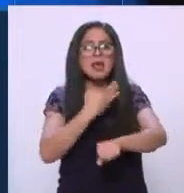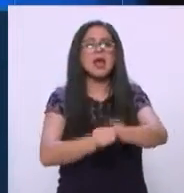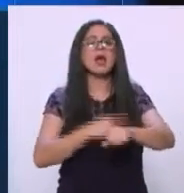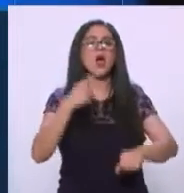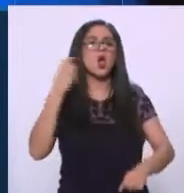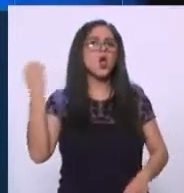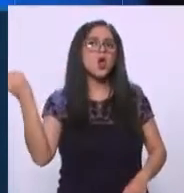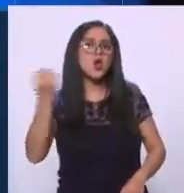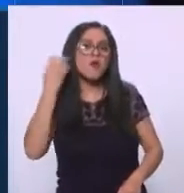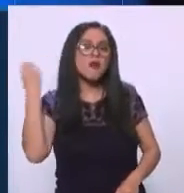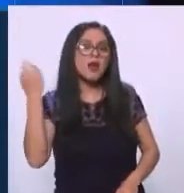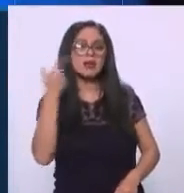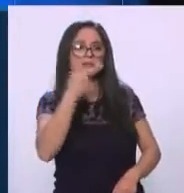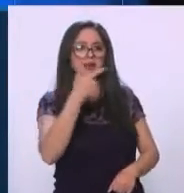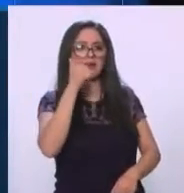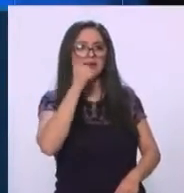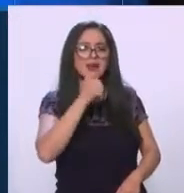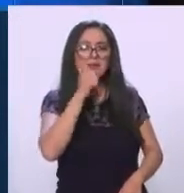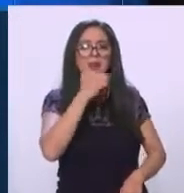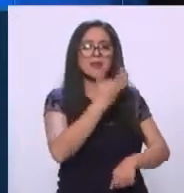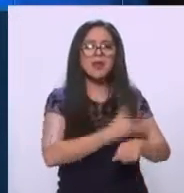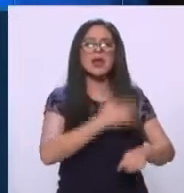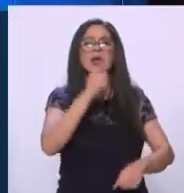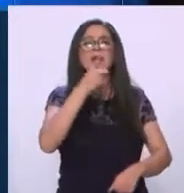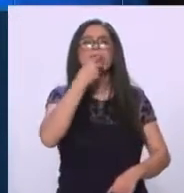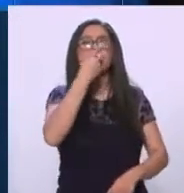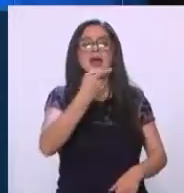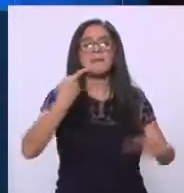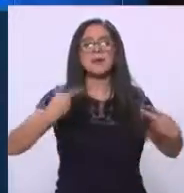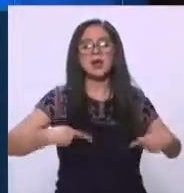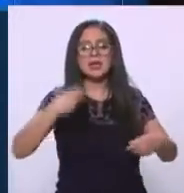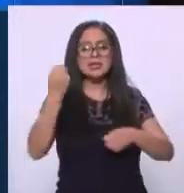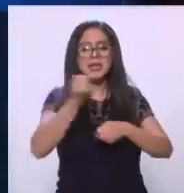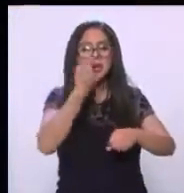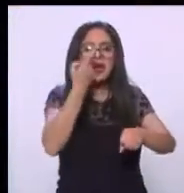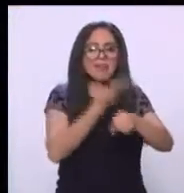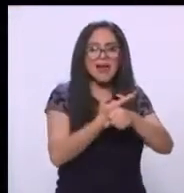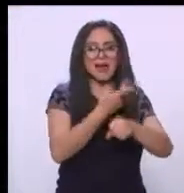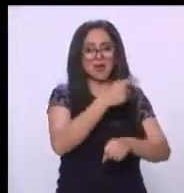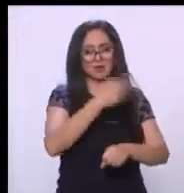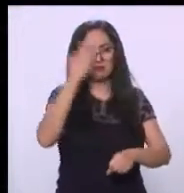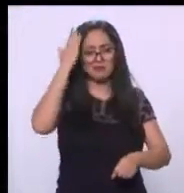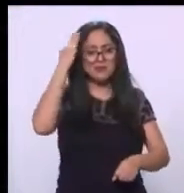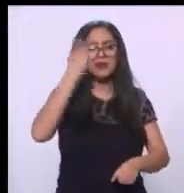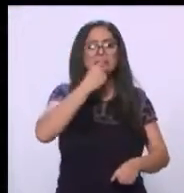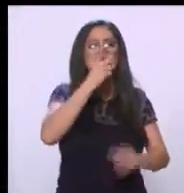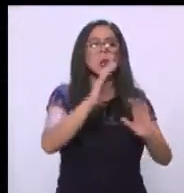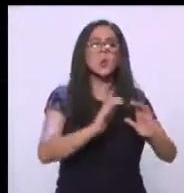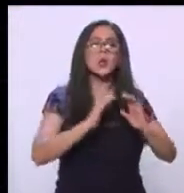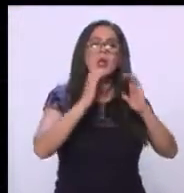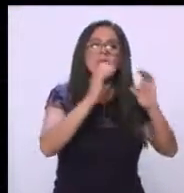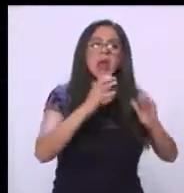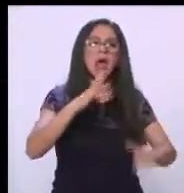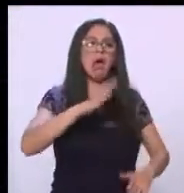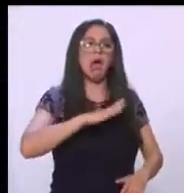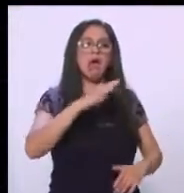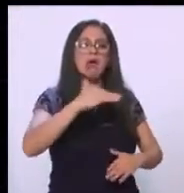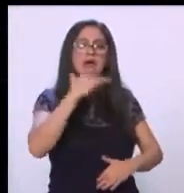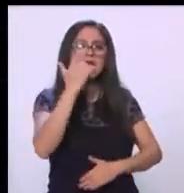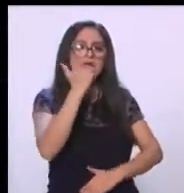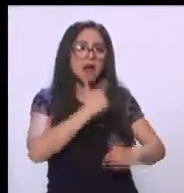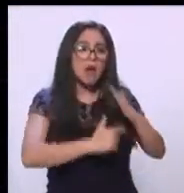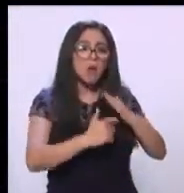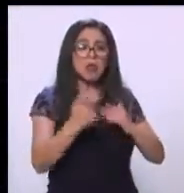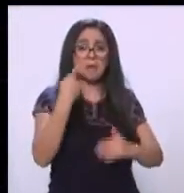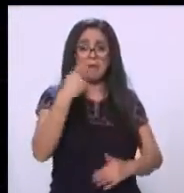los secretarios de Estado dicen, ¿no?, mucho cuidado, hay fraude, etcétera, pero en las redes sociales muchos sitios se